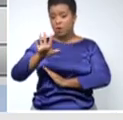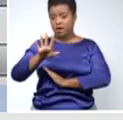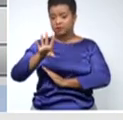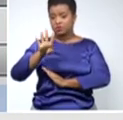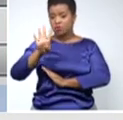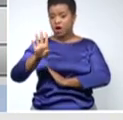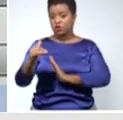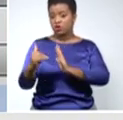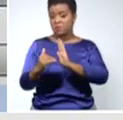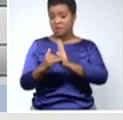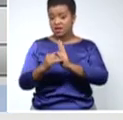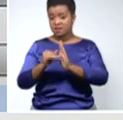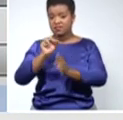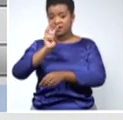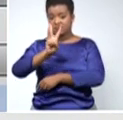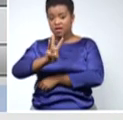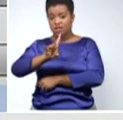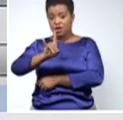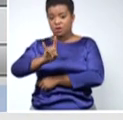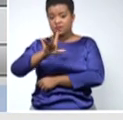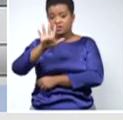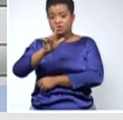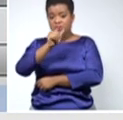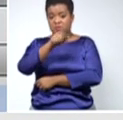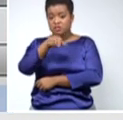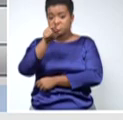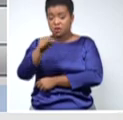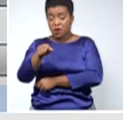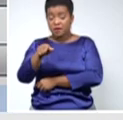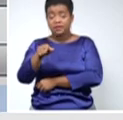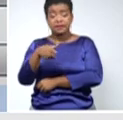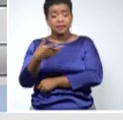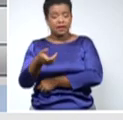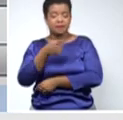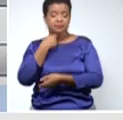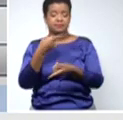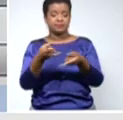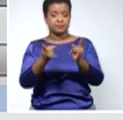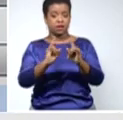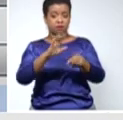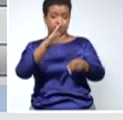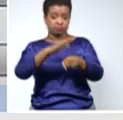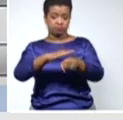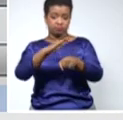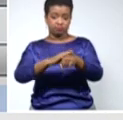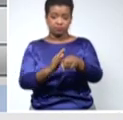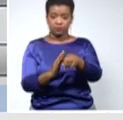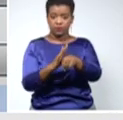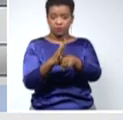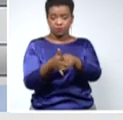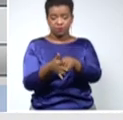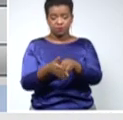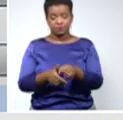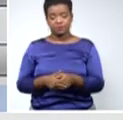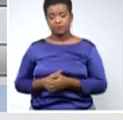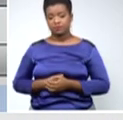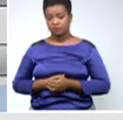2.554.395 personas, como digo yo, que han perdido la vida como consecuencia de esta enfermedad. Letalidad